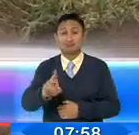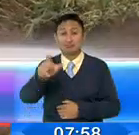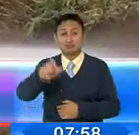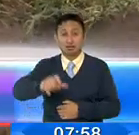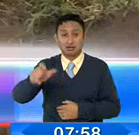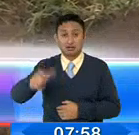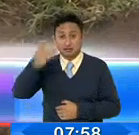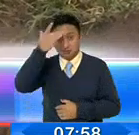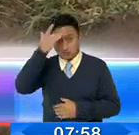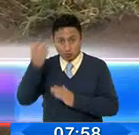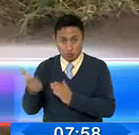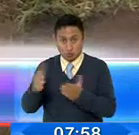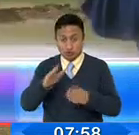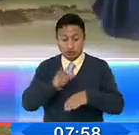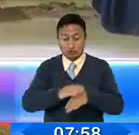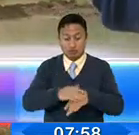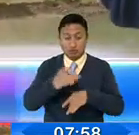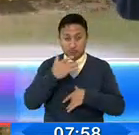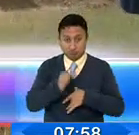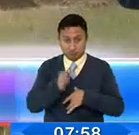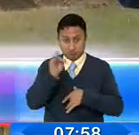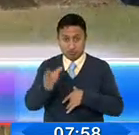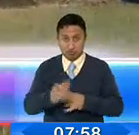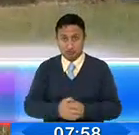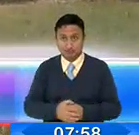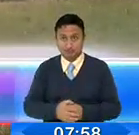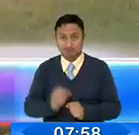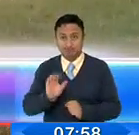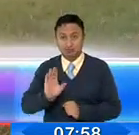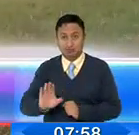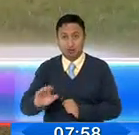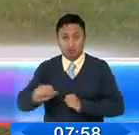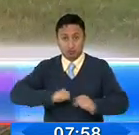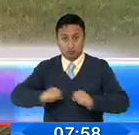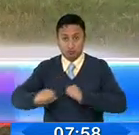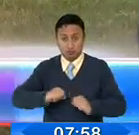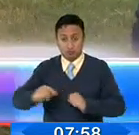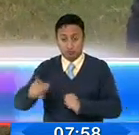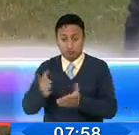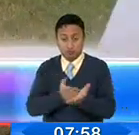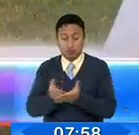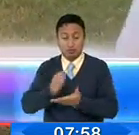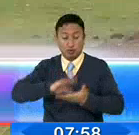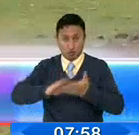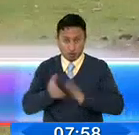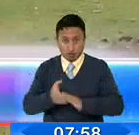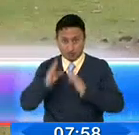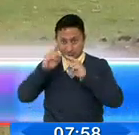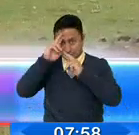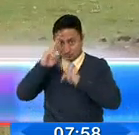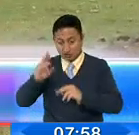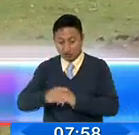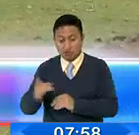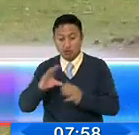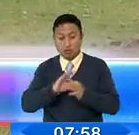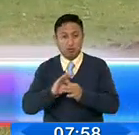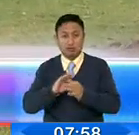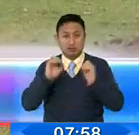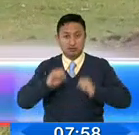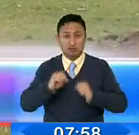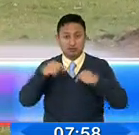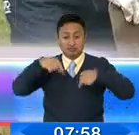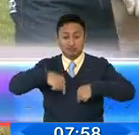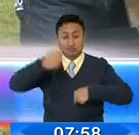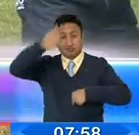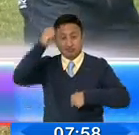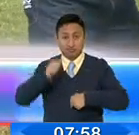que perdieron la vida a causa de la enfermedad. En reconocimiento a su labor y al servicio de la comunidad, sus compañeros sembraron árboles en el